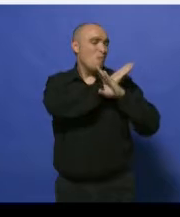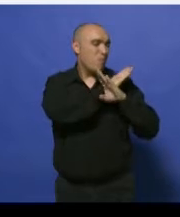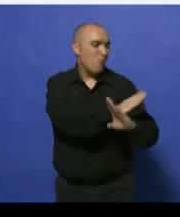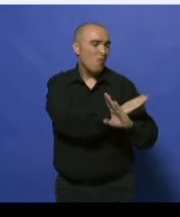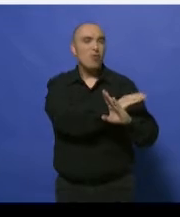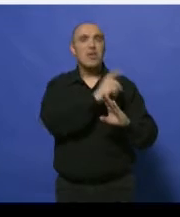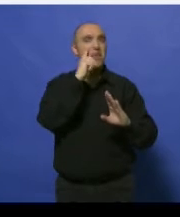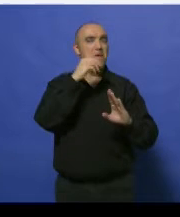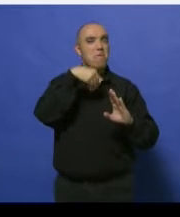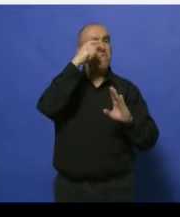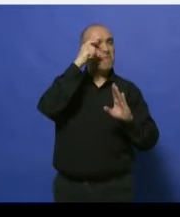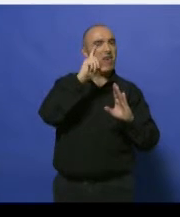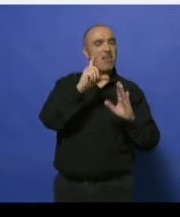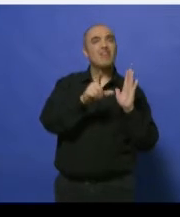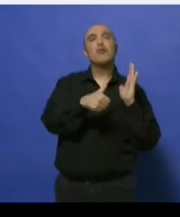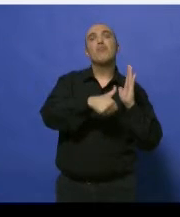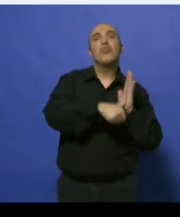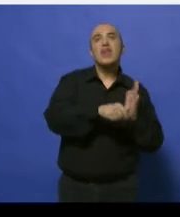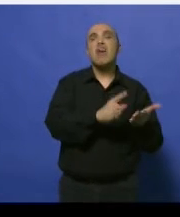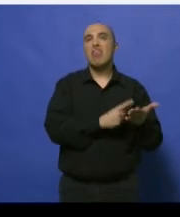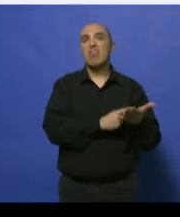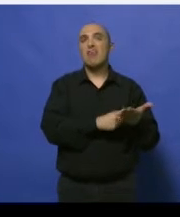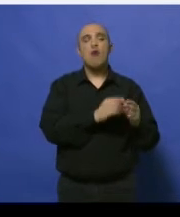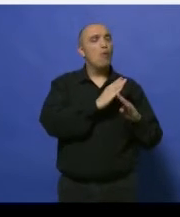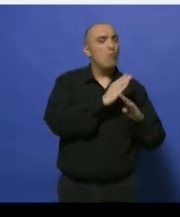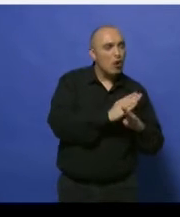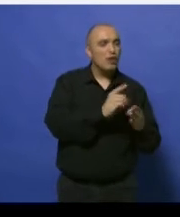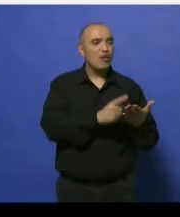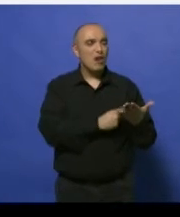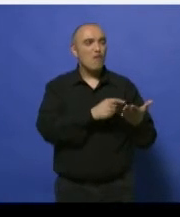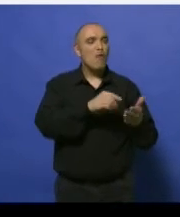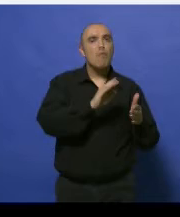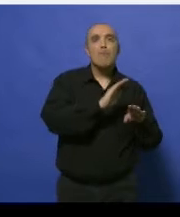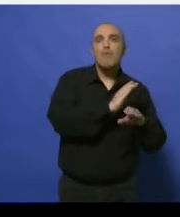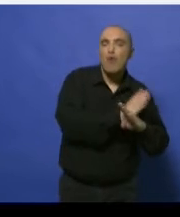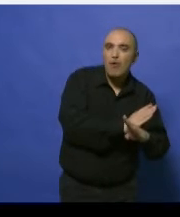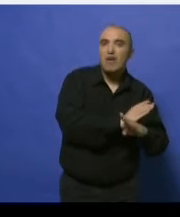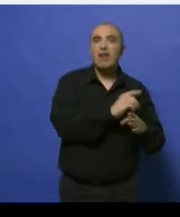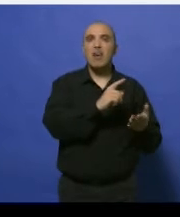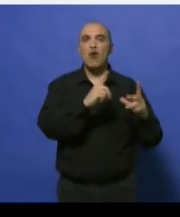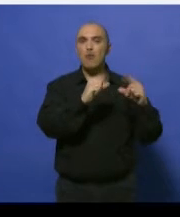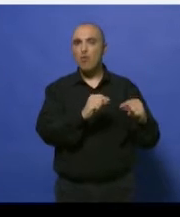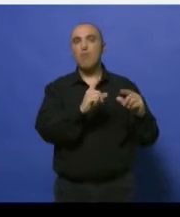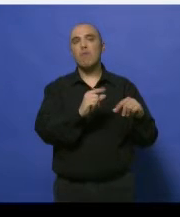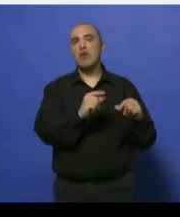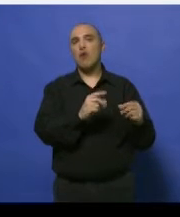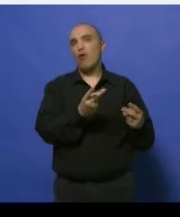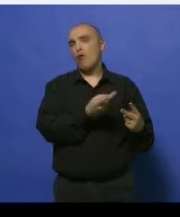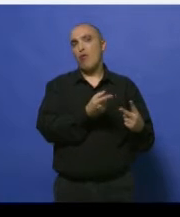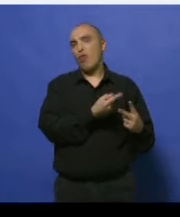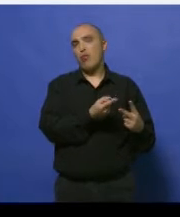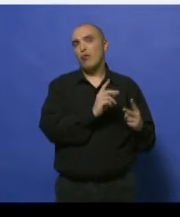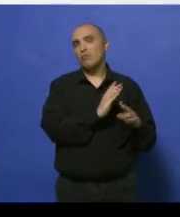la obtención de este número, se bloquea el teléfono y se bloquea la línea. Bien. Porque es importante, y recalcamos que está bueno el hecho de registrar, más allá de que te pueden bloquear el